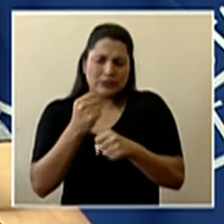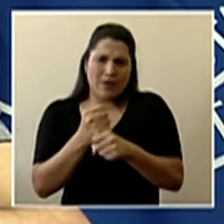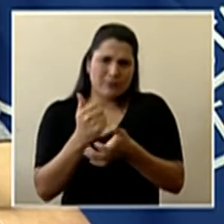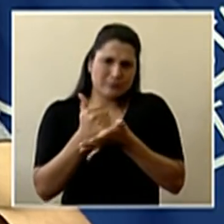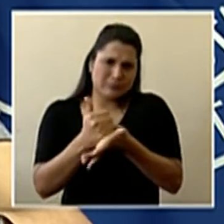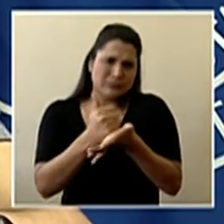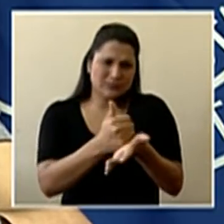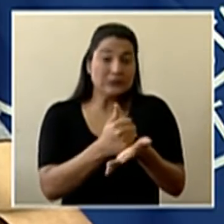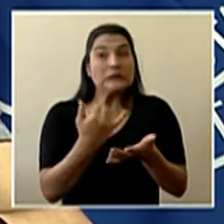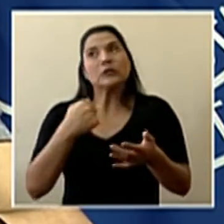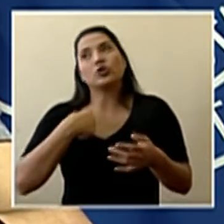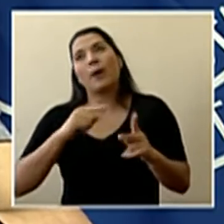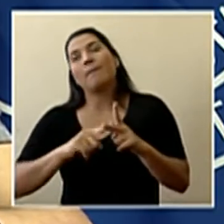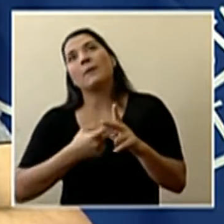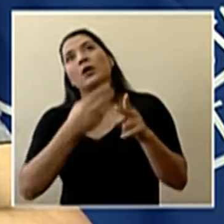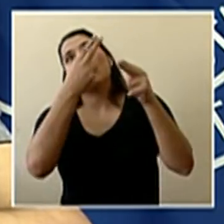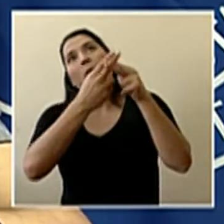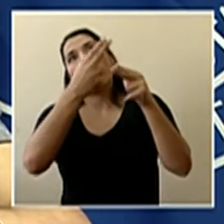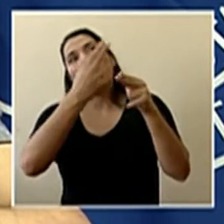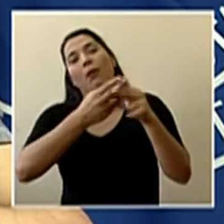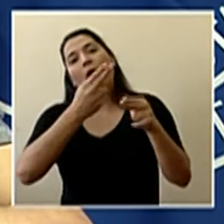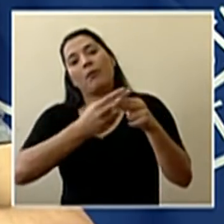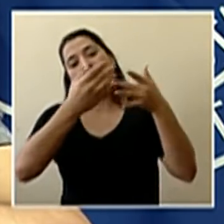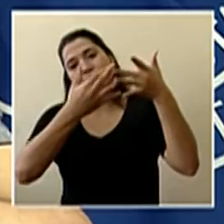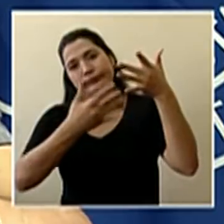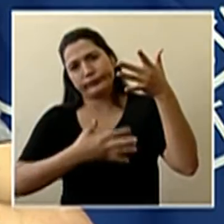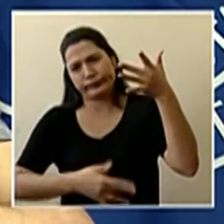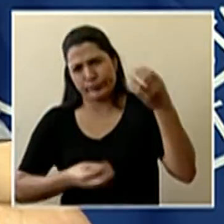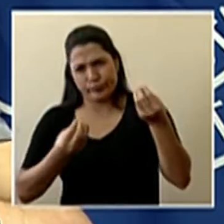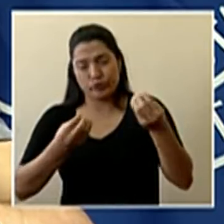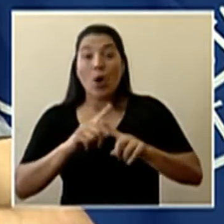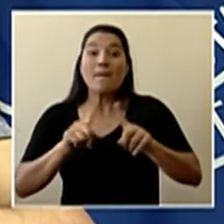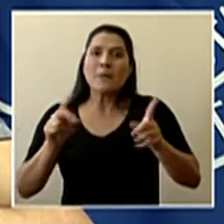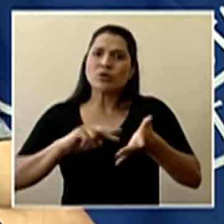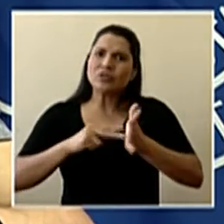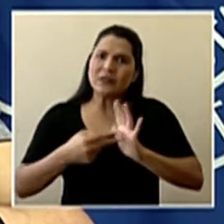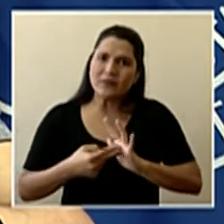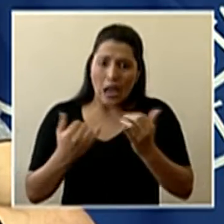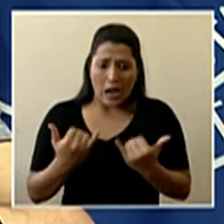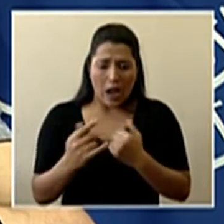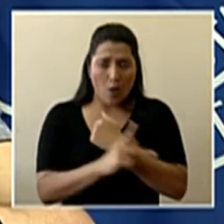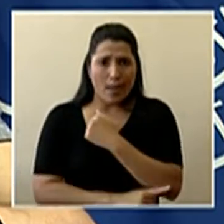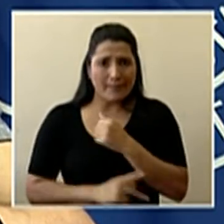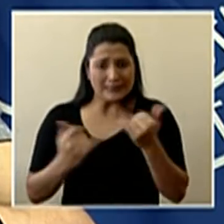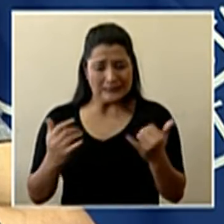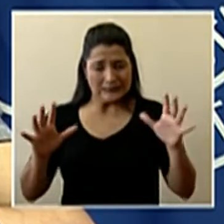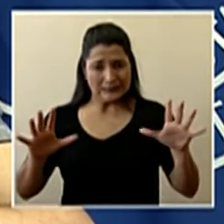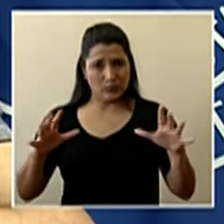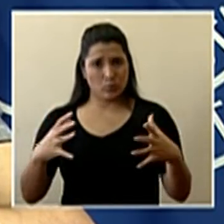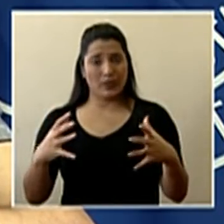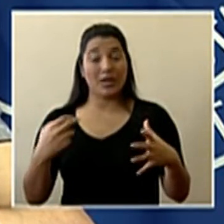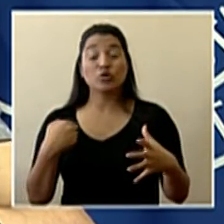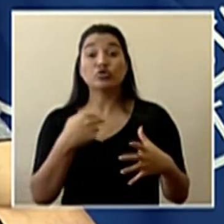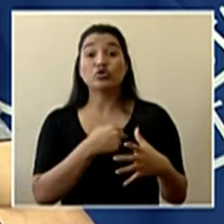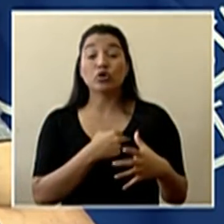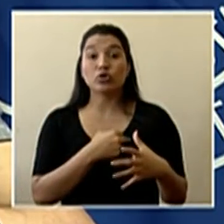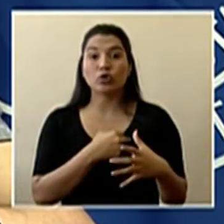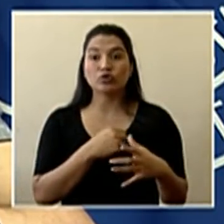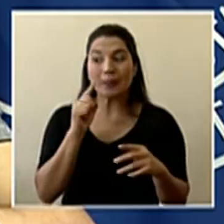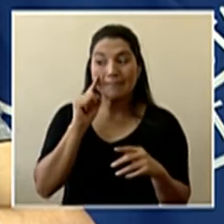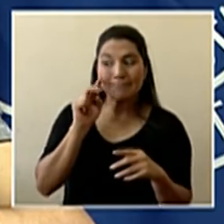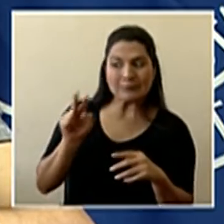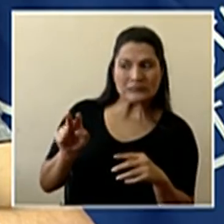la lista, si yo me pongo aquí a hacer una lista, es enorme, pero eso lo que nos dice es, estamos unidos como país. Hemos encontrado un enemigo